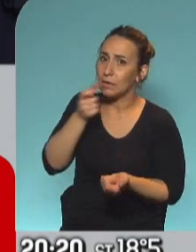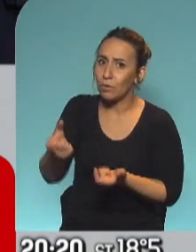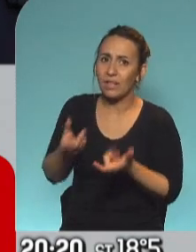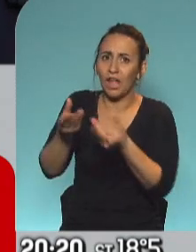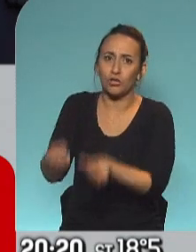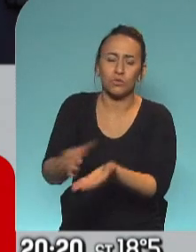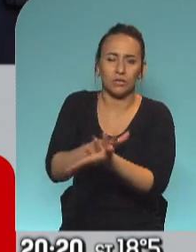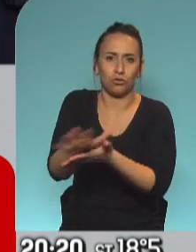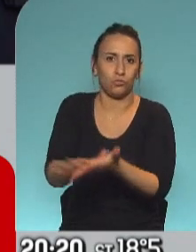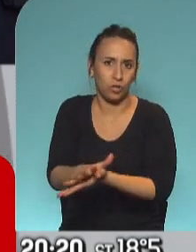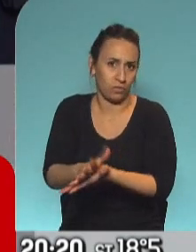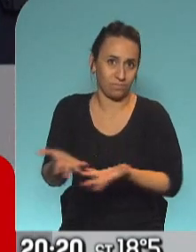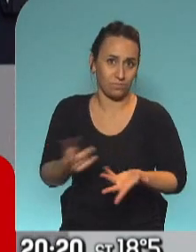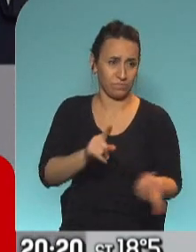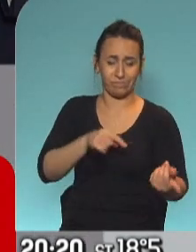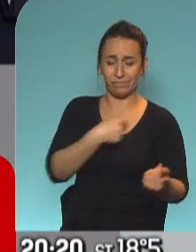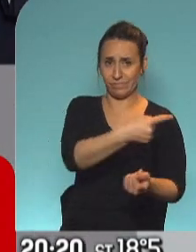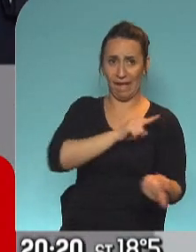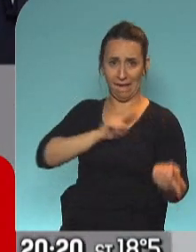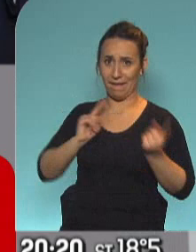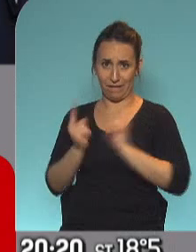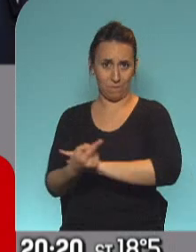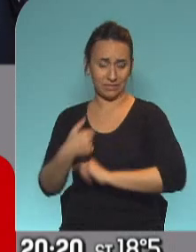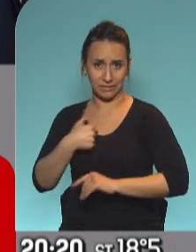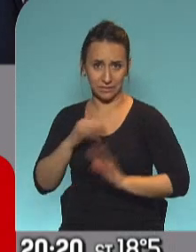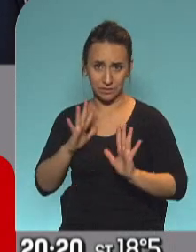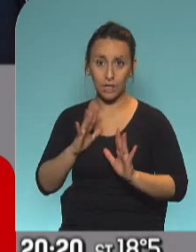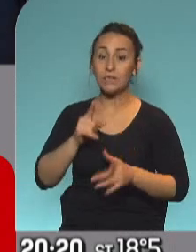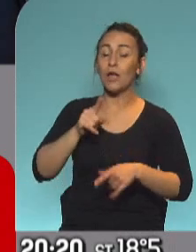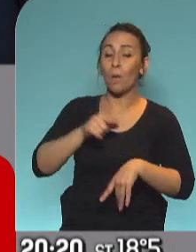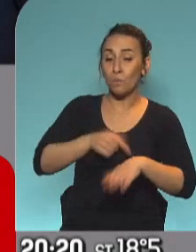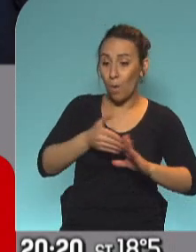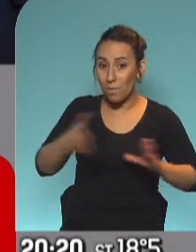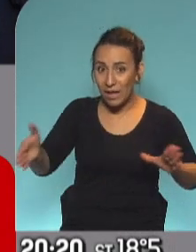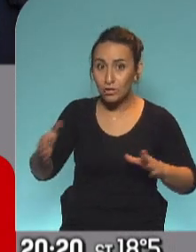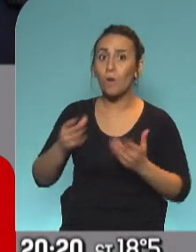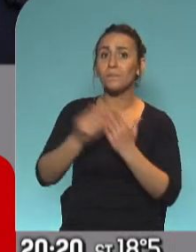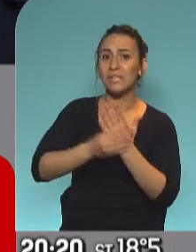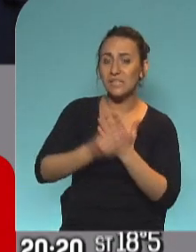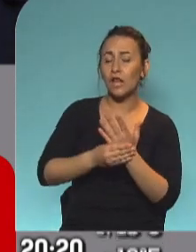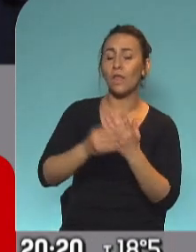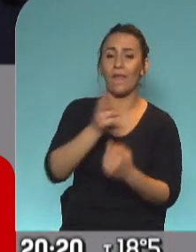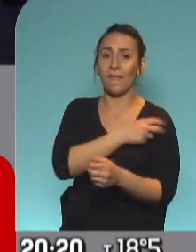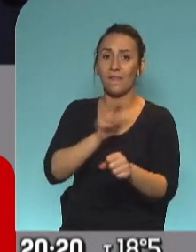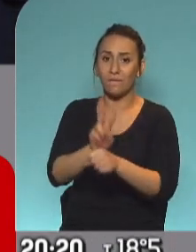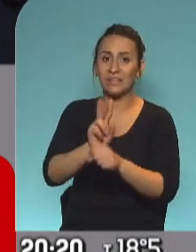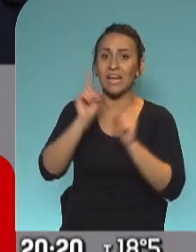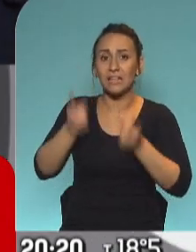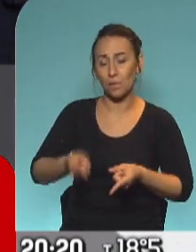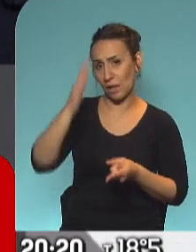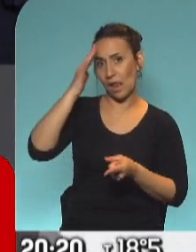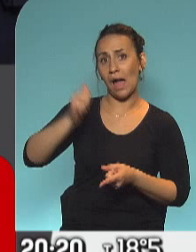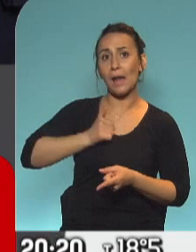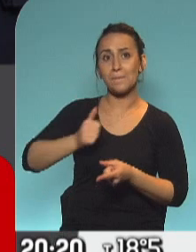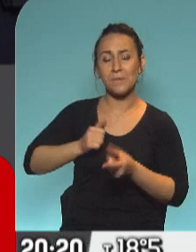¿no? En ese momento el manejo de la crisis del Ministerio de Defensa en ese momento y de la Armada Argentina es un manejo